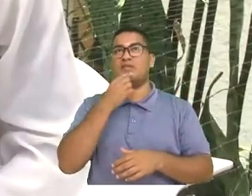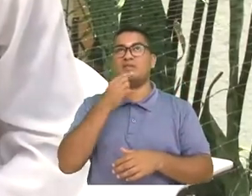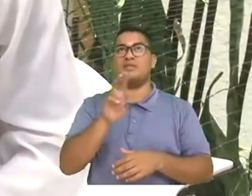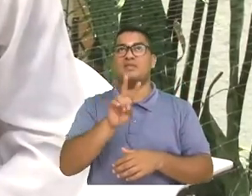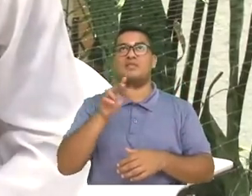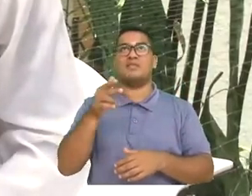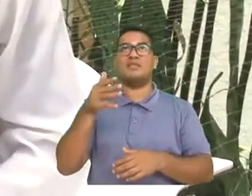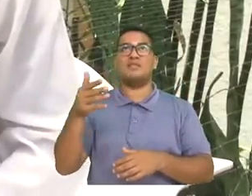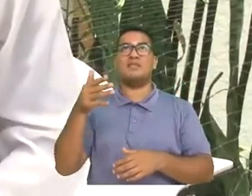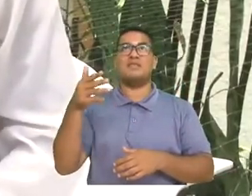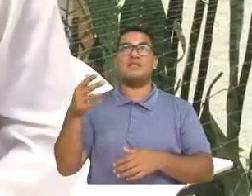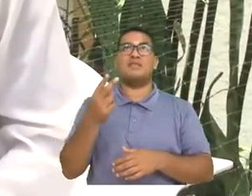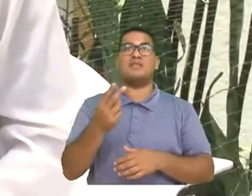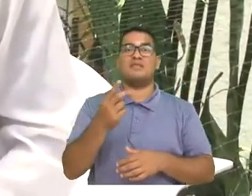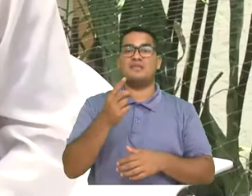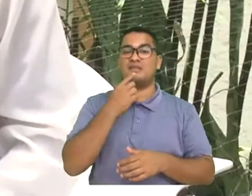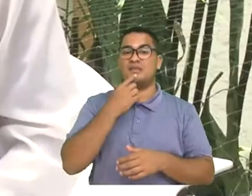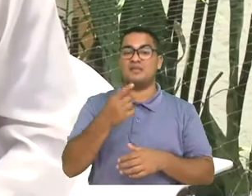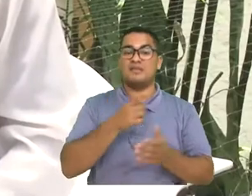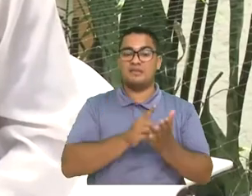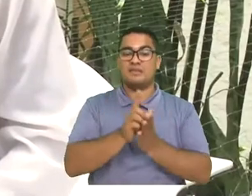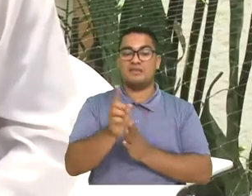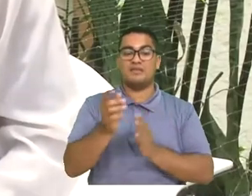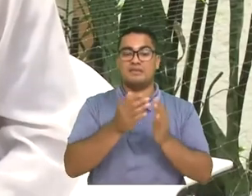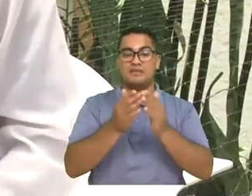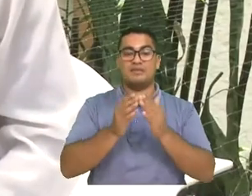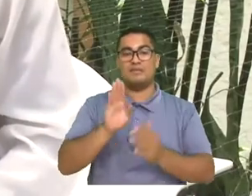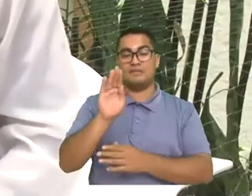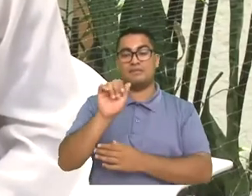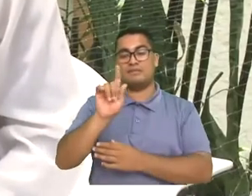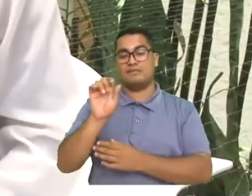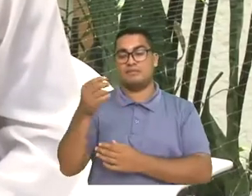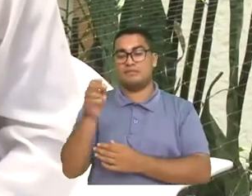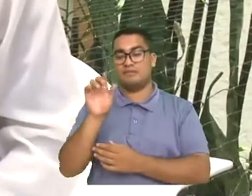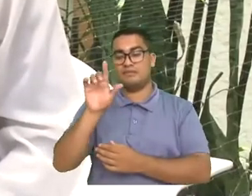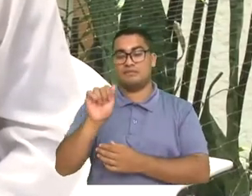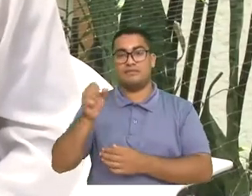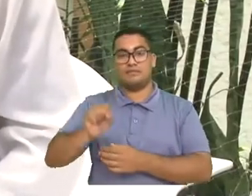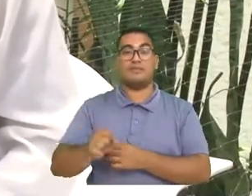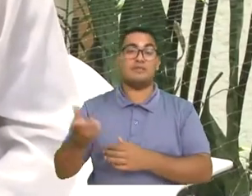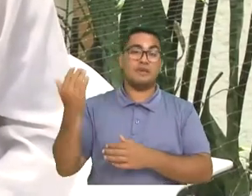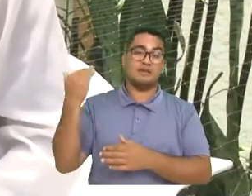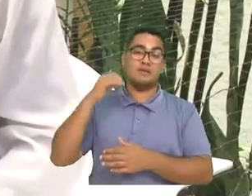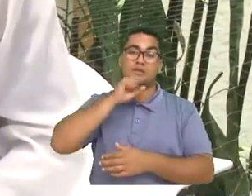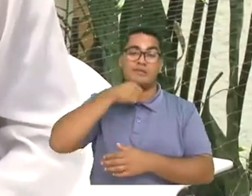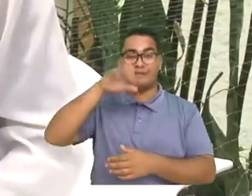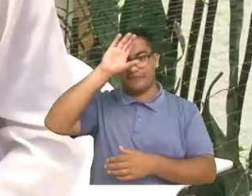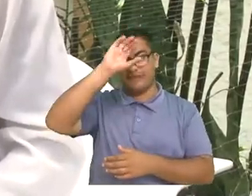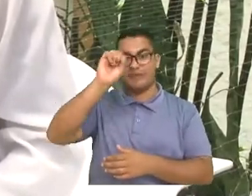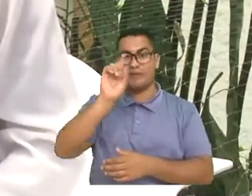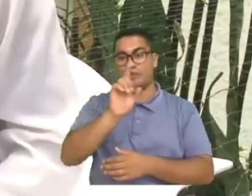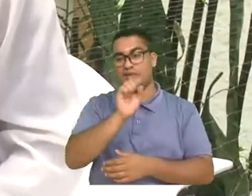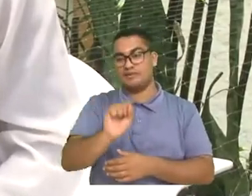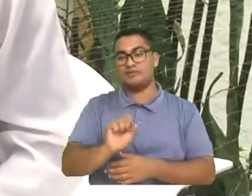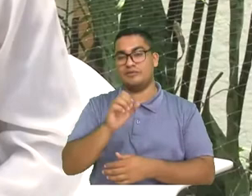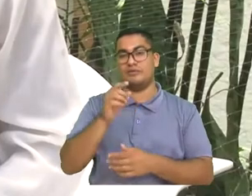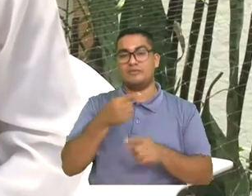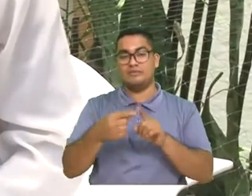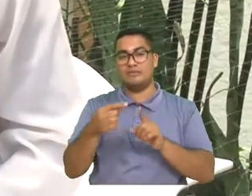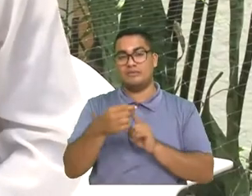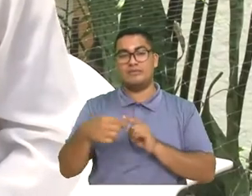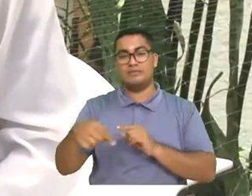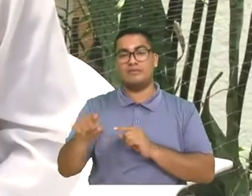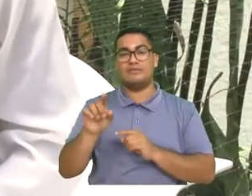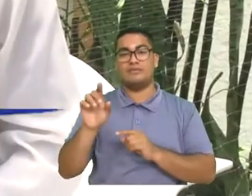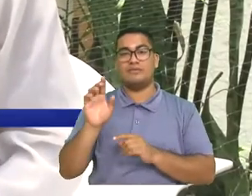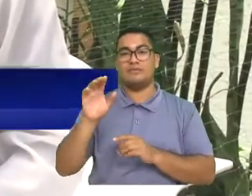8112-2991, y en mi dirección, Bataola Sur, antigua Embajada Americana, una al sur, una abajo, media al sur, y en